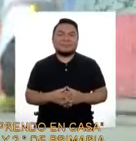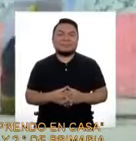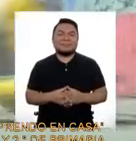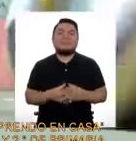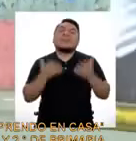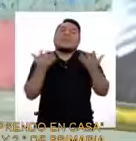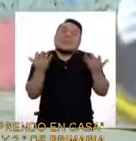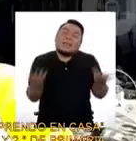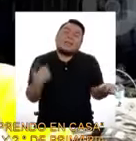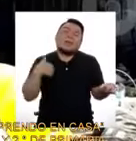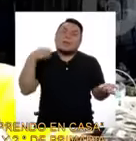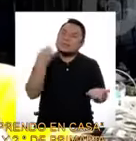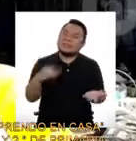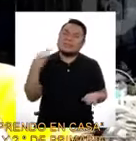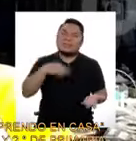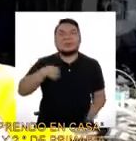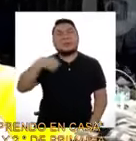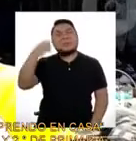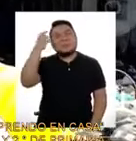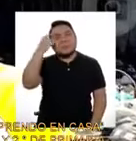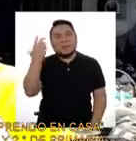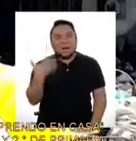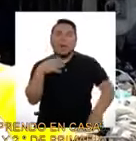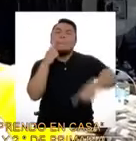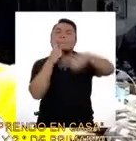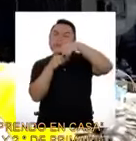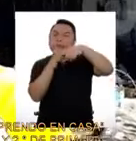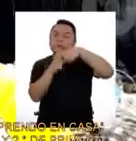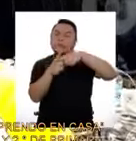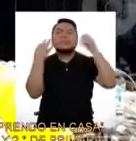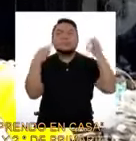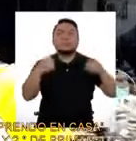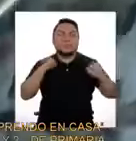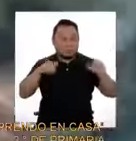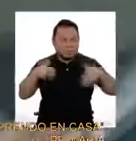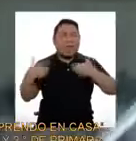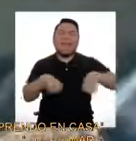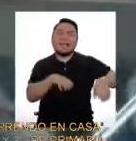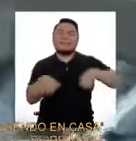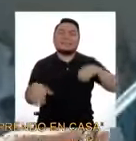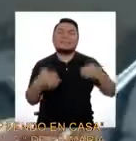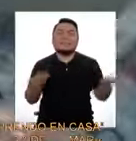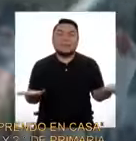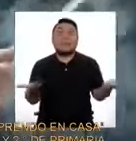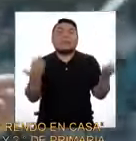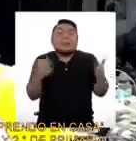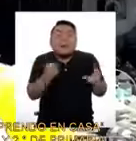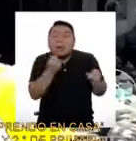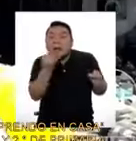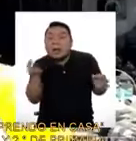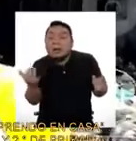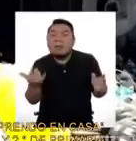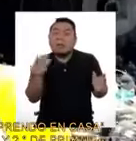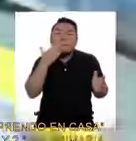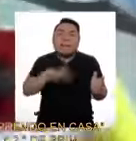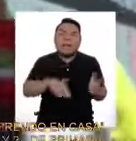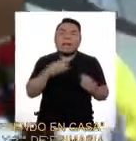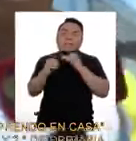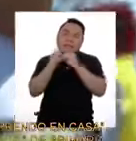Bueno, yo siempre pienso en positivo y creo que sí va a poder hacer. Y si pasa algo malo, lo vamos a